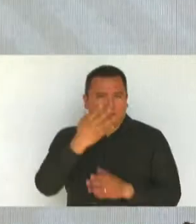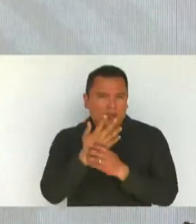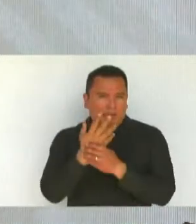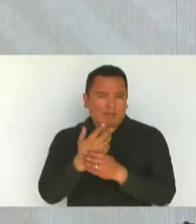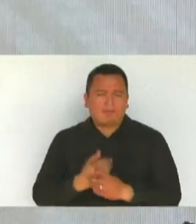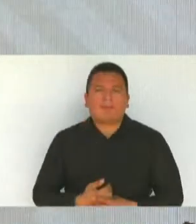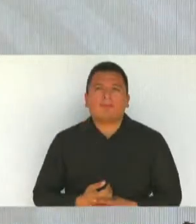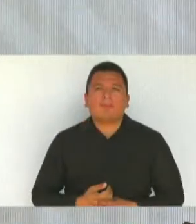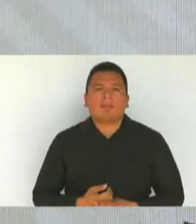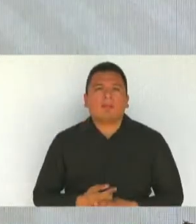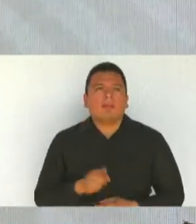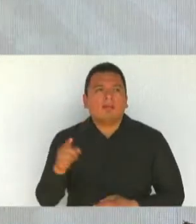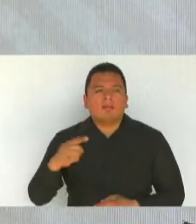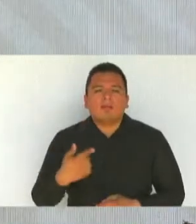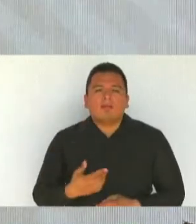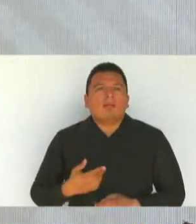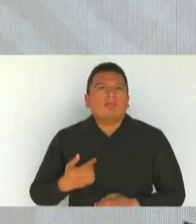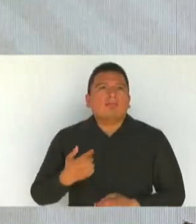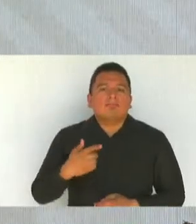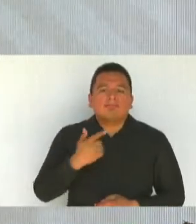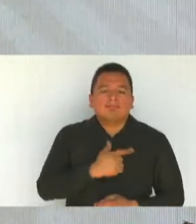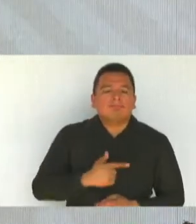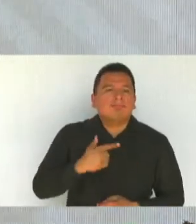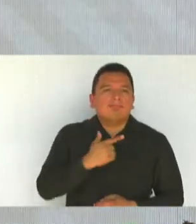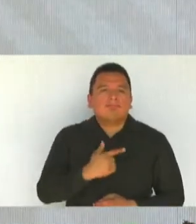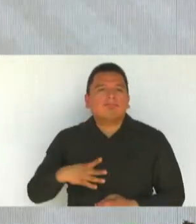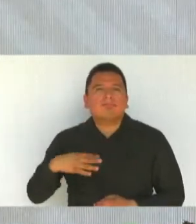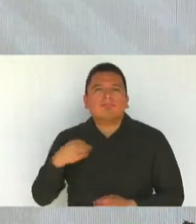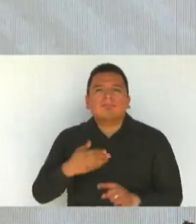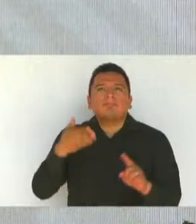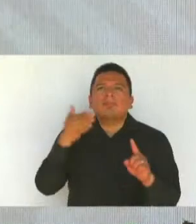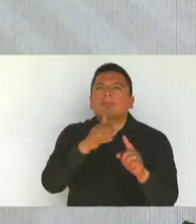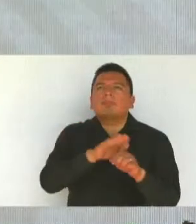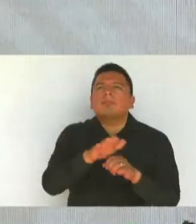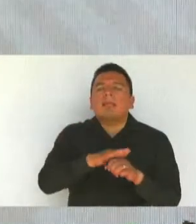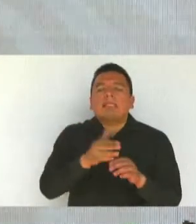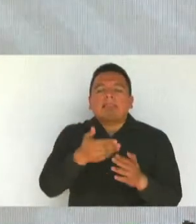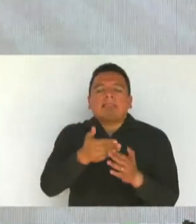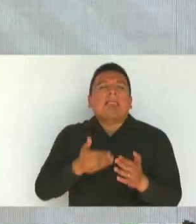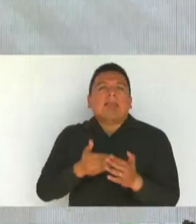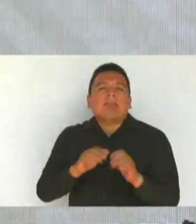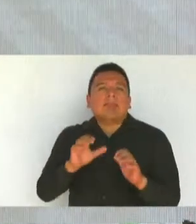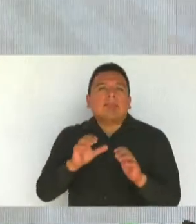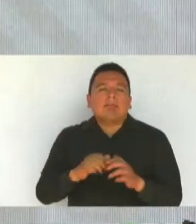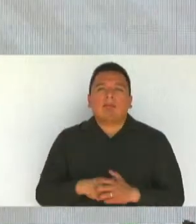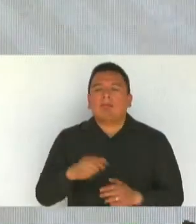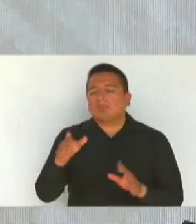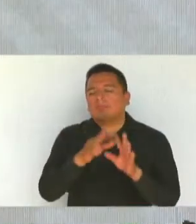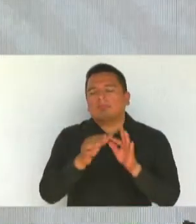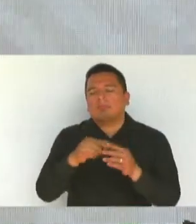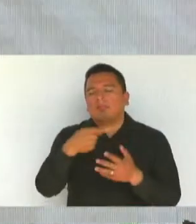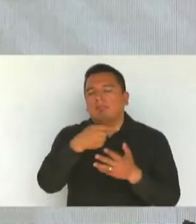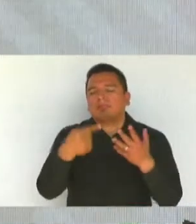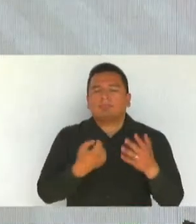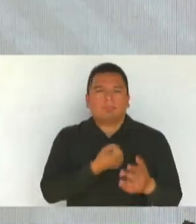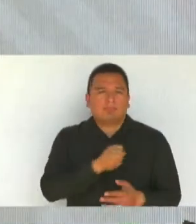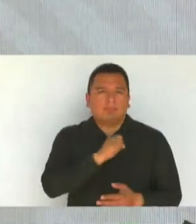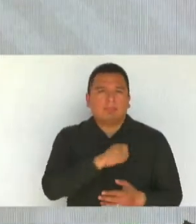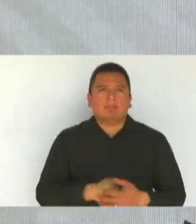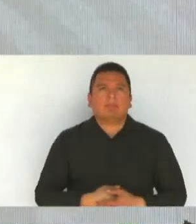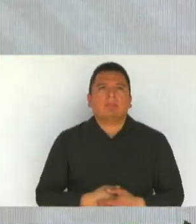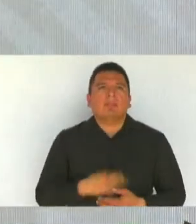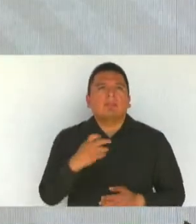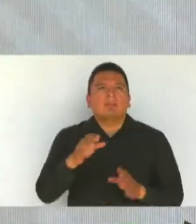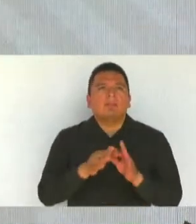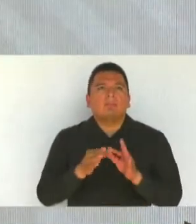más trabajar en todo lo que era prevención y hablaba de la salud. Entonces creo que ELSA va muy bien dirigida y de la mano con